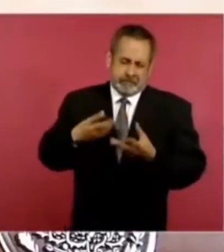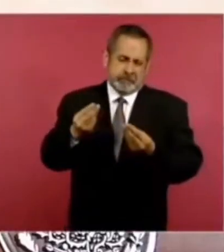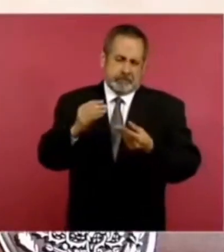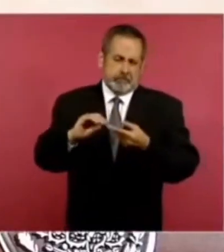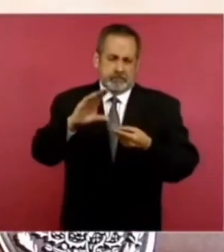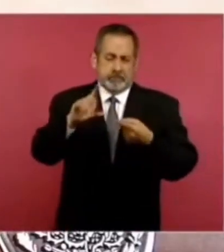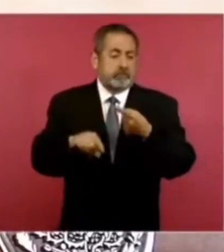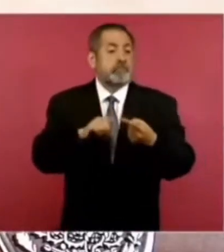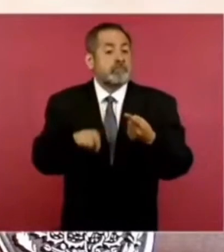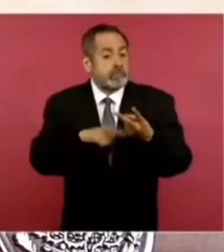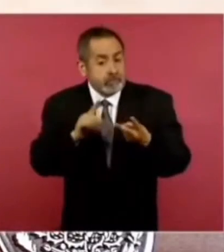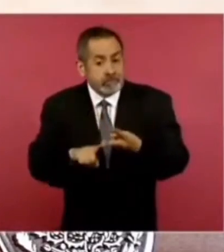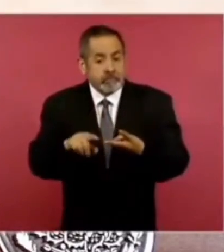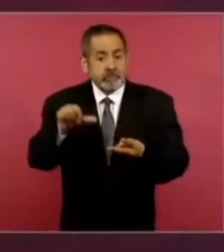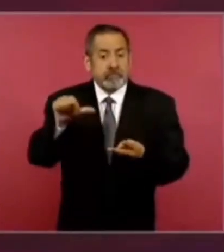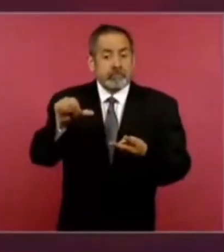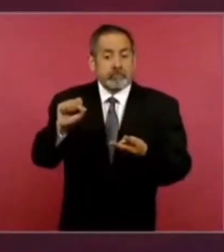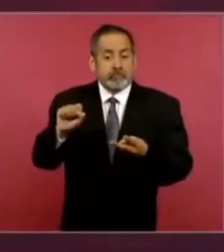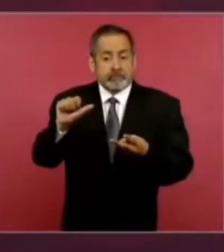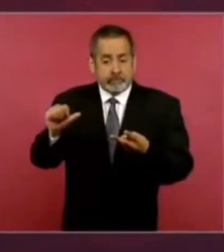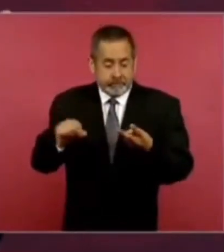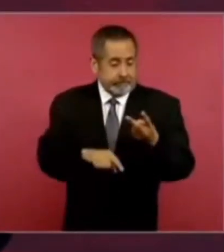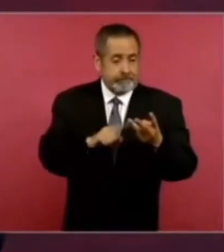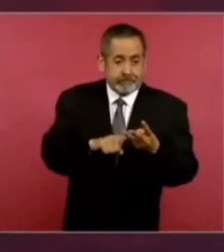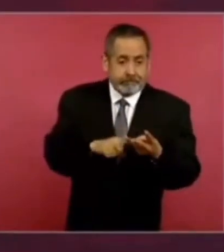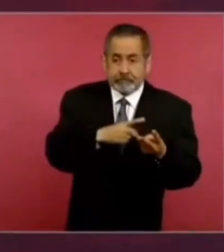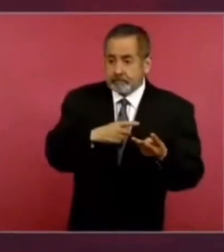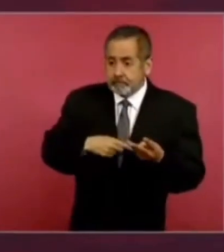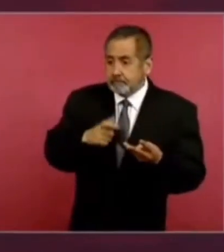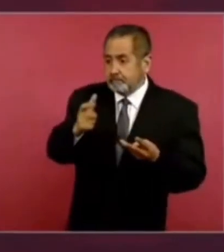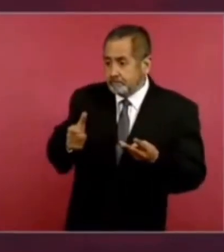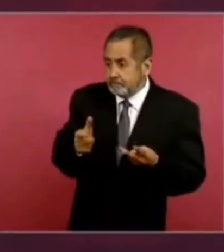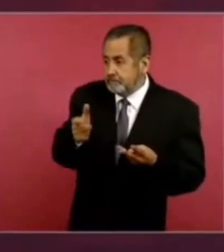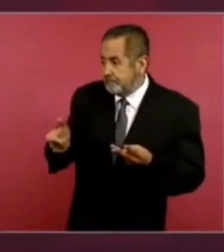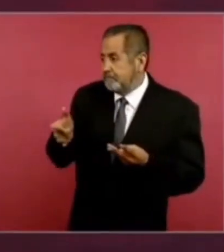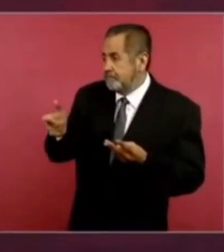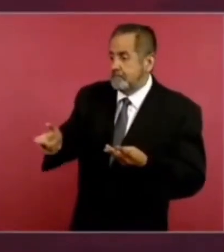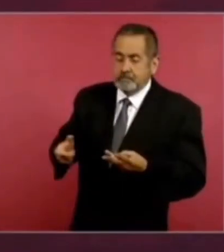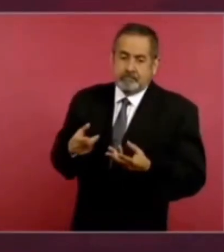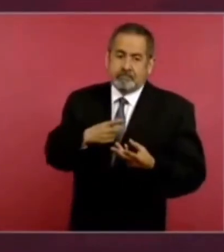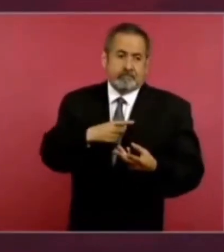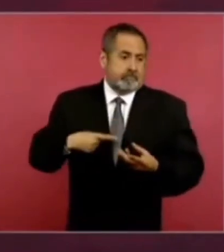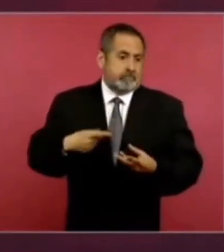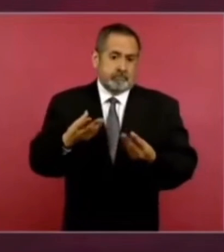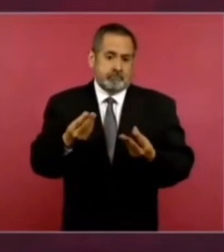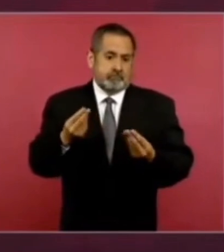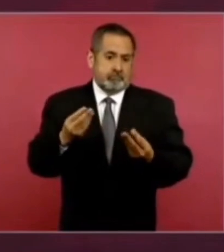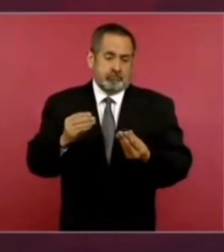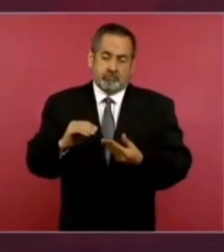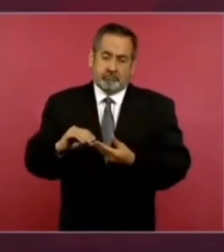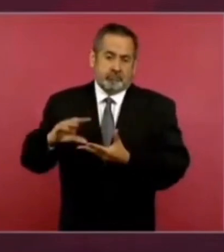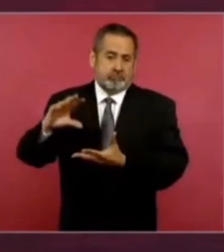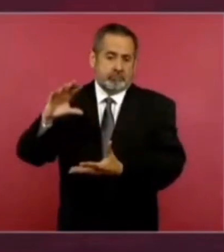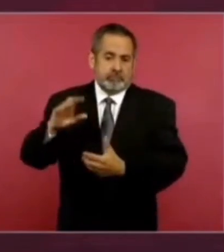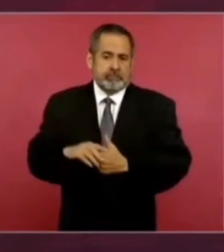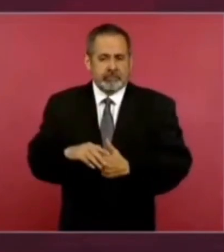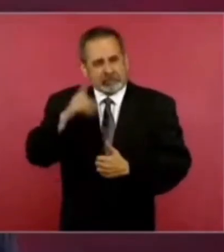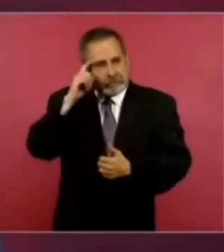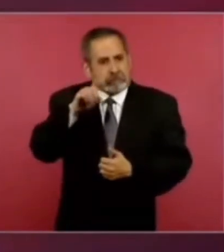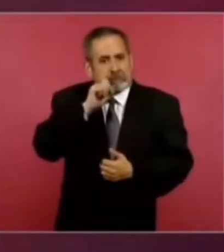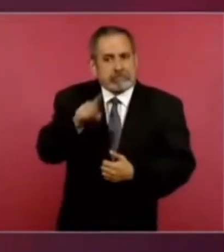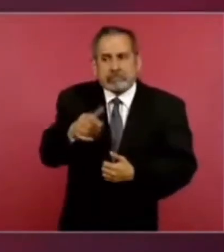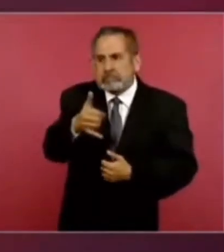con Hacienda. ¿Cuál sería su opinión sobre este tema, presidente? Bueno, es muy bueno